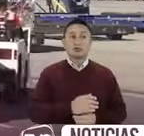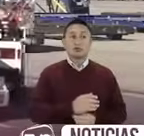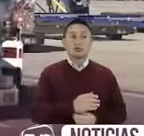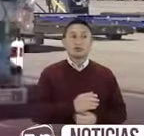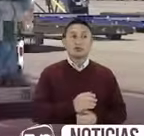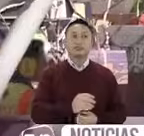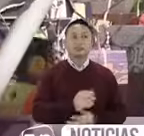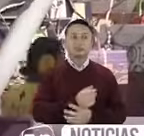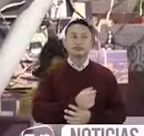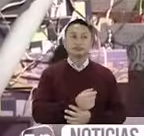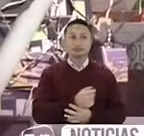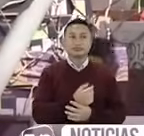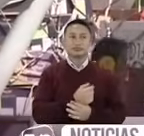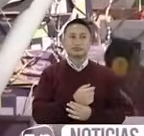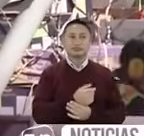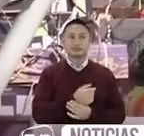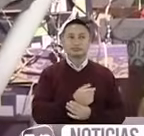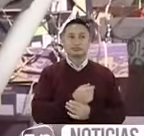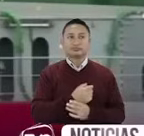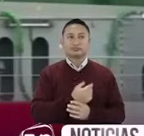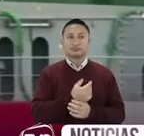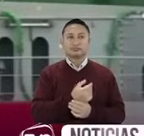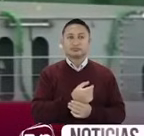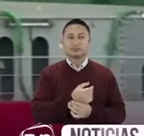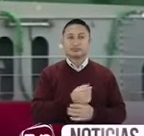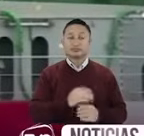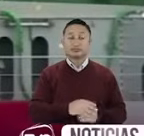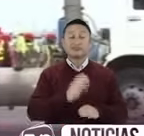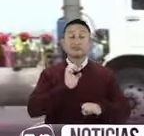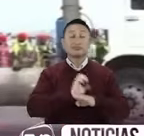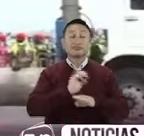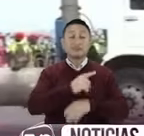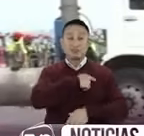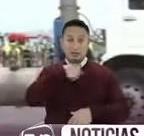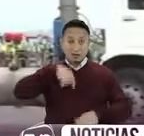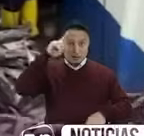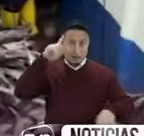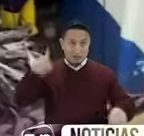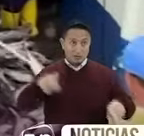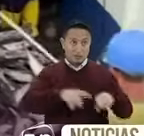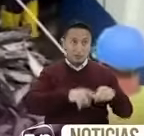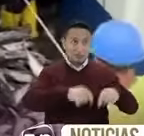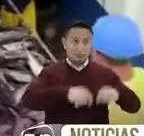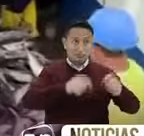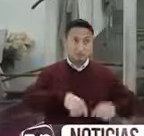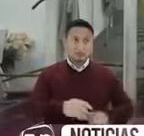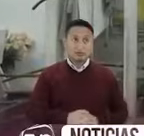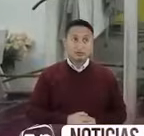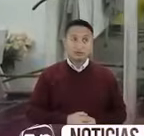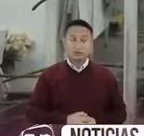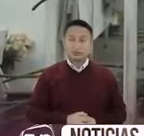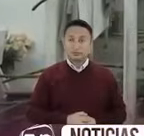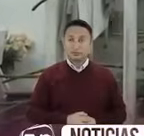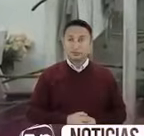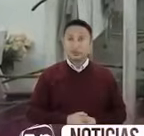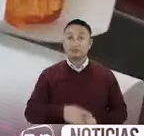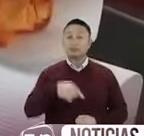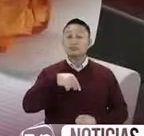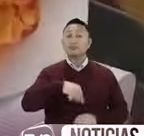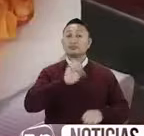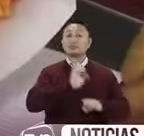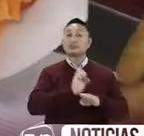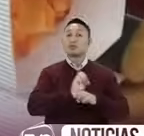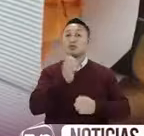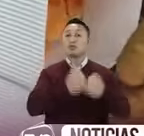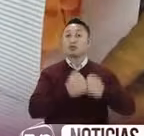acuerdo comercial suscrito entre Ecuador y China podría entrañar varios riesgos para nuestro país, pues la balanza